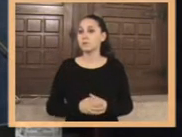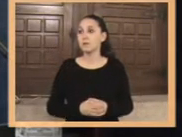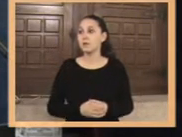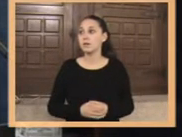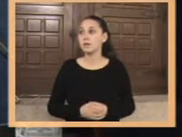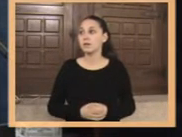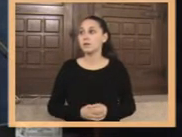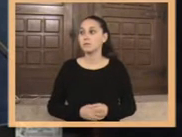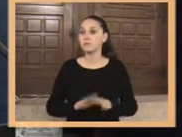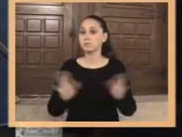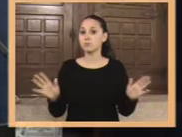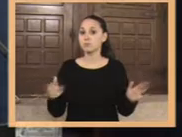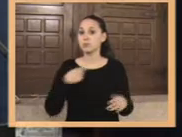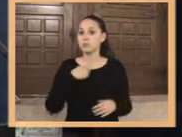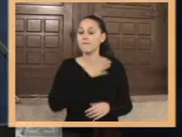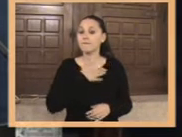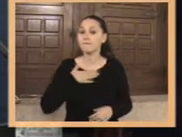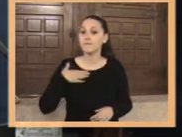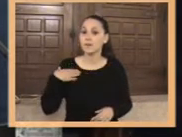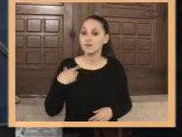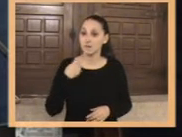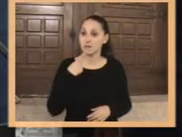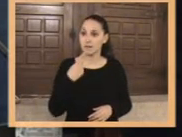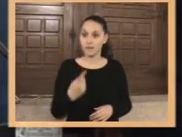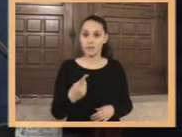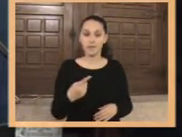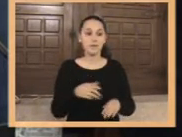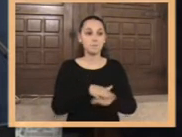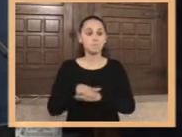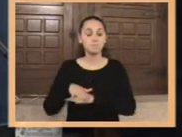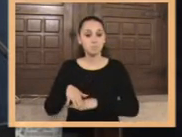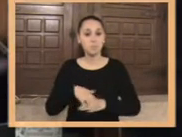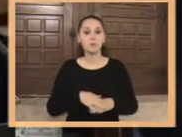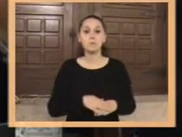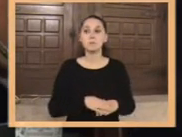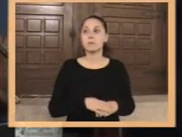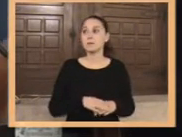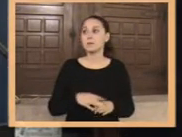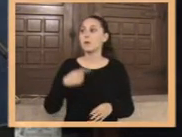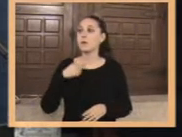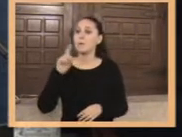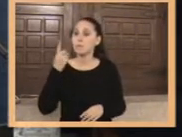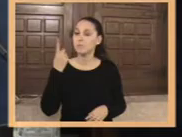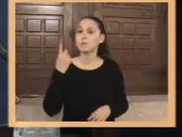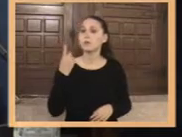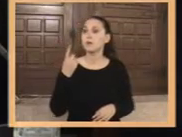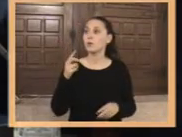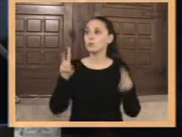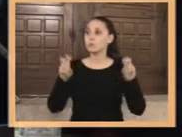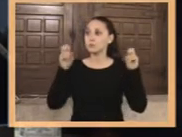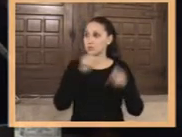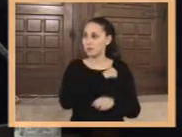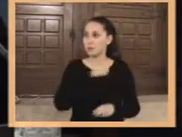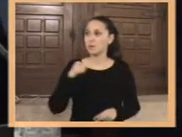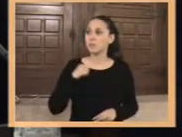del Pilar también. Yo quisiera concluir, con el permiso de todos y como decía anteriormente, primero con una cuestión personal, luego acabamos con